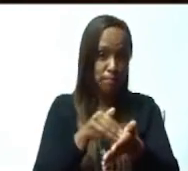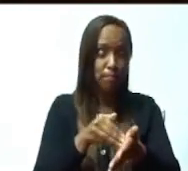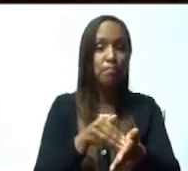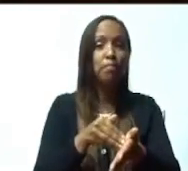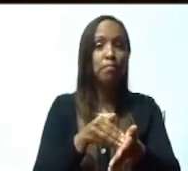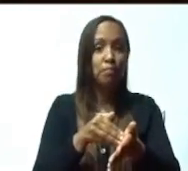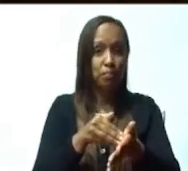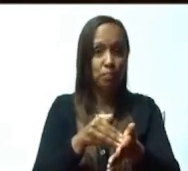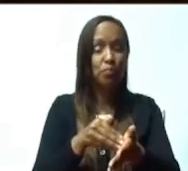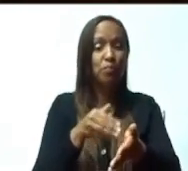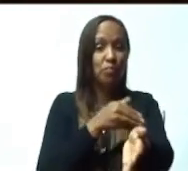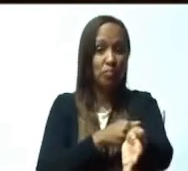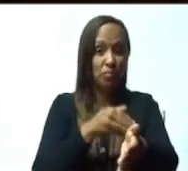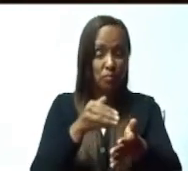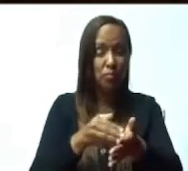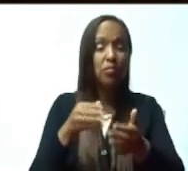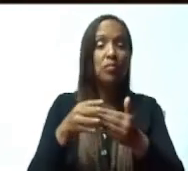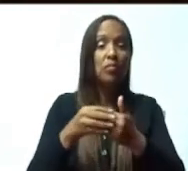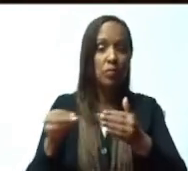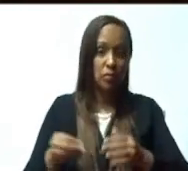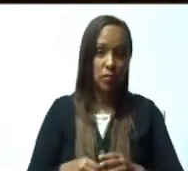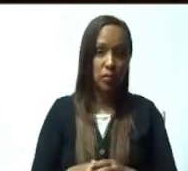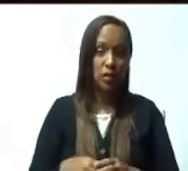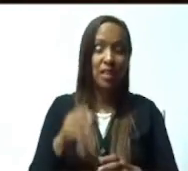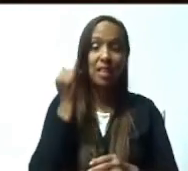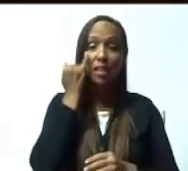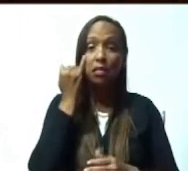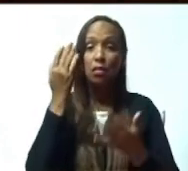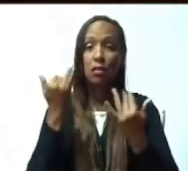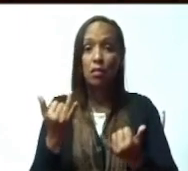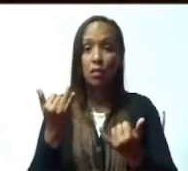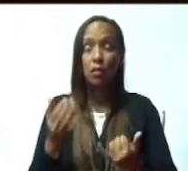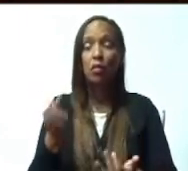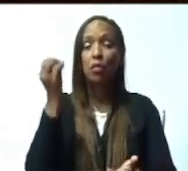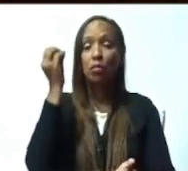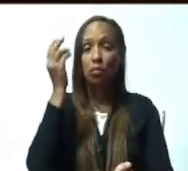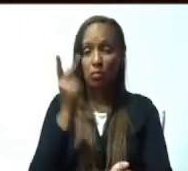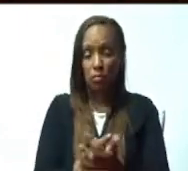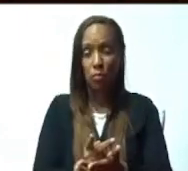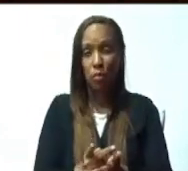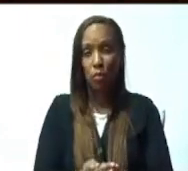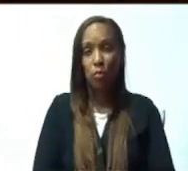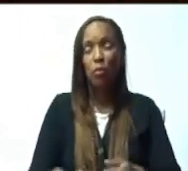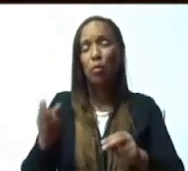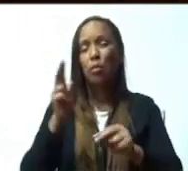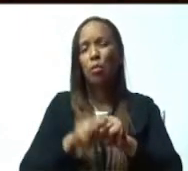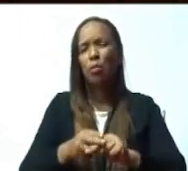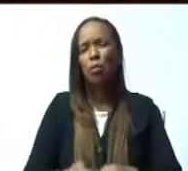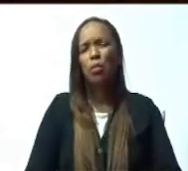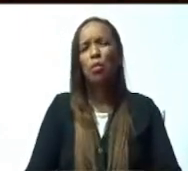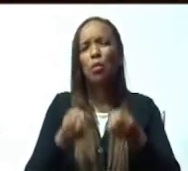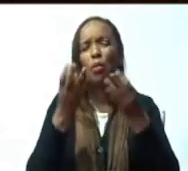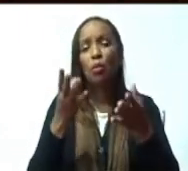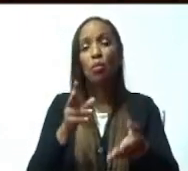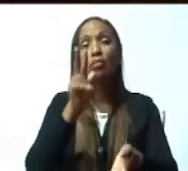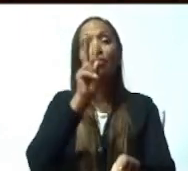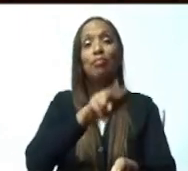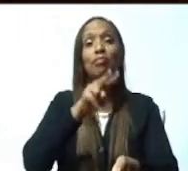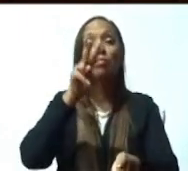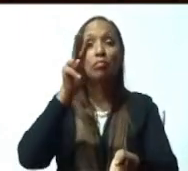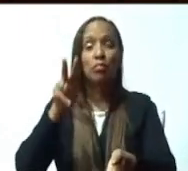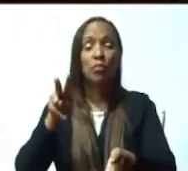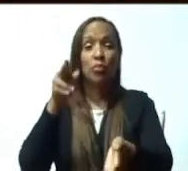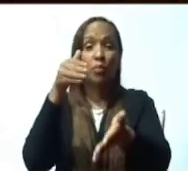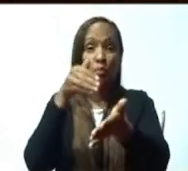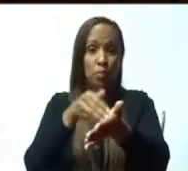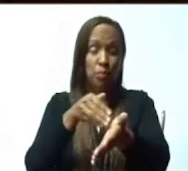22.000 millones de dólares. Eso es lo que este Congreso debería de preguntarle al Poder